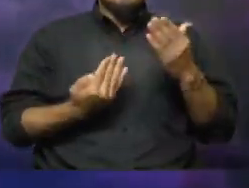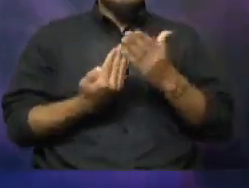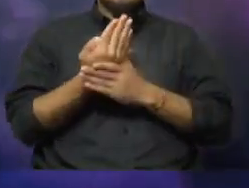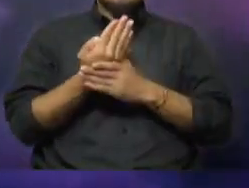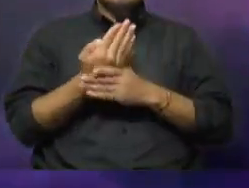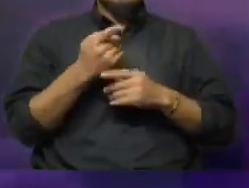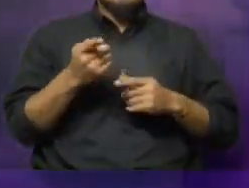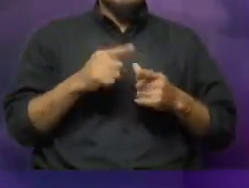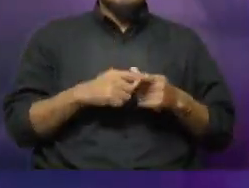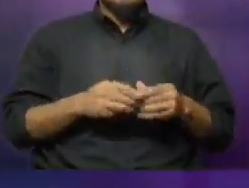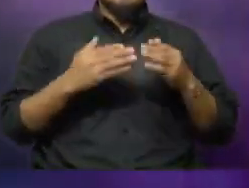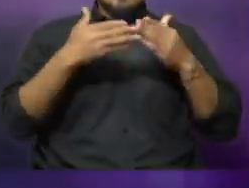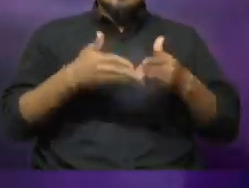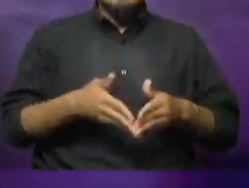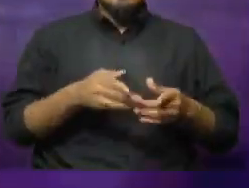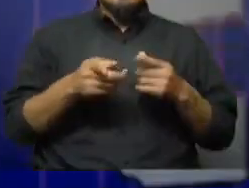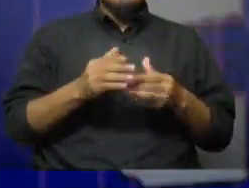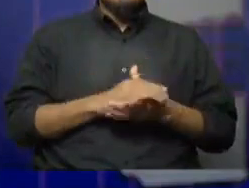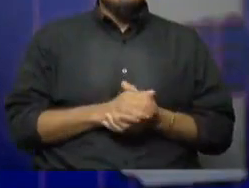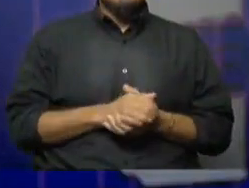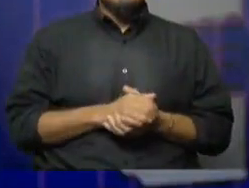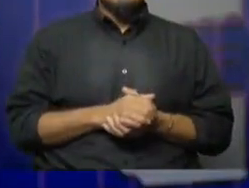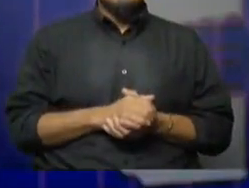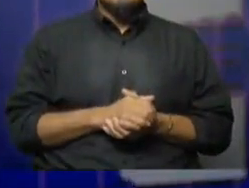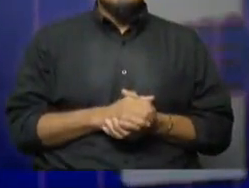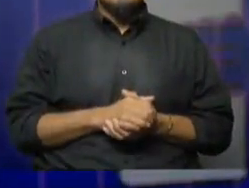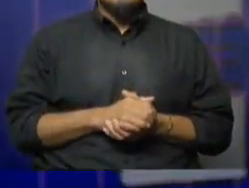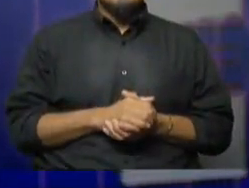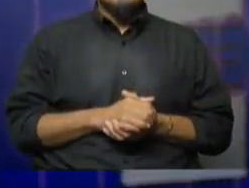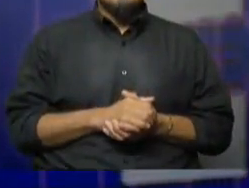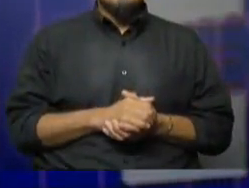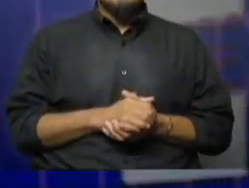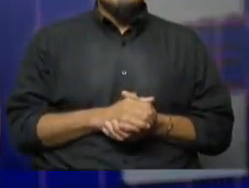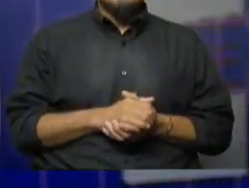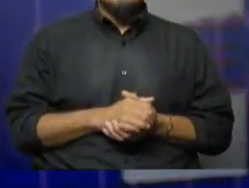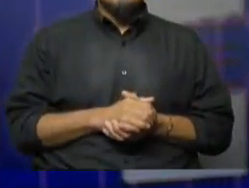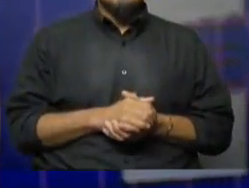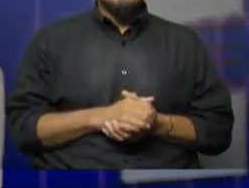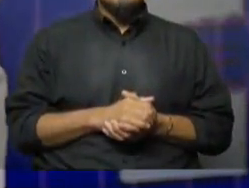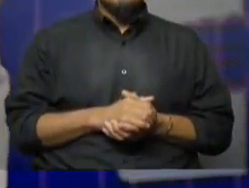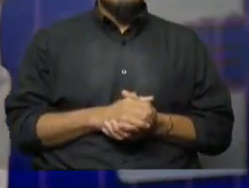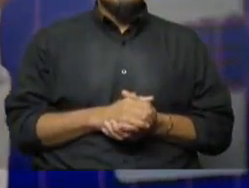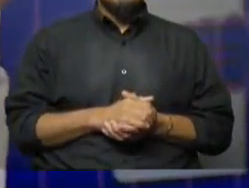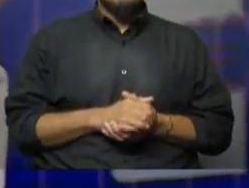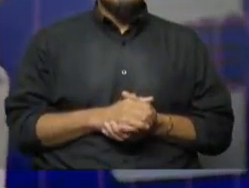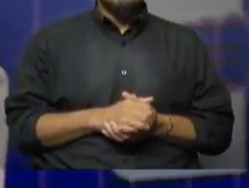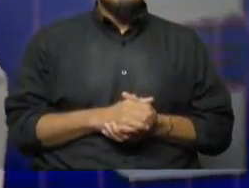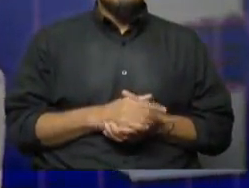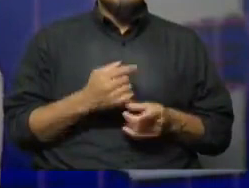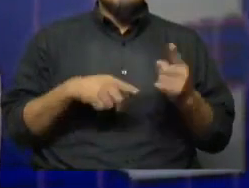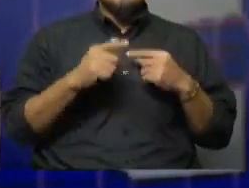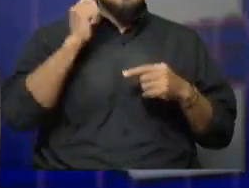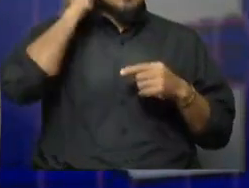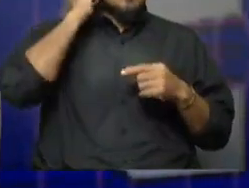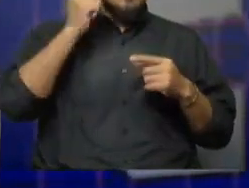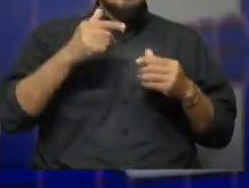ahí, a la playa. Tremendo, ahí estaremos. 31 de enero de 1994, si será autorreferencial, el hombre habla de su cumpleaños